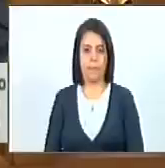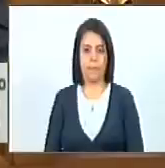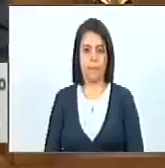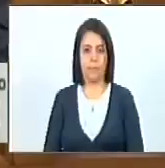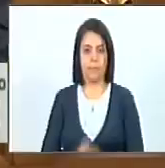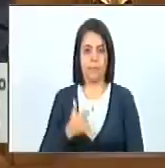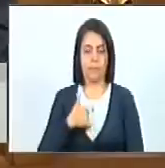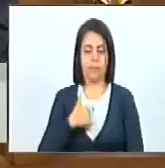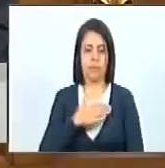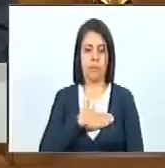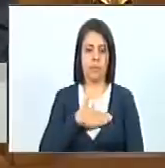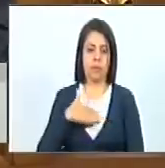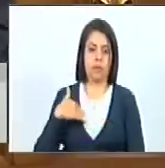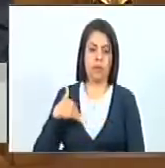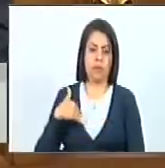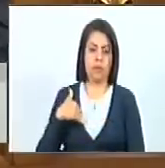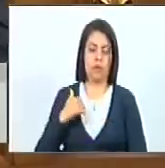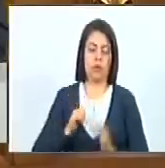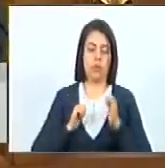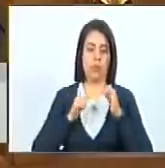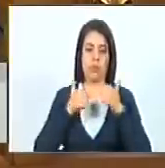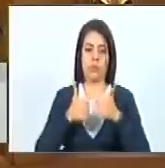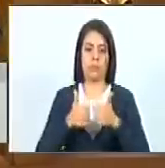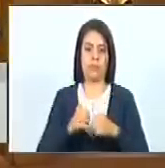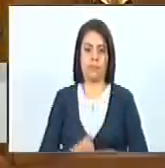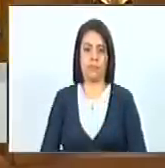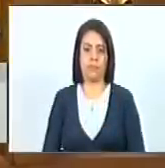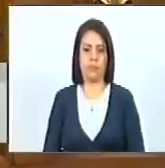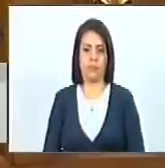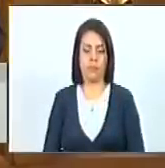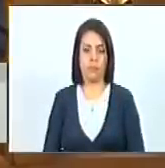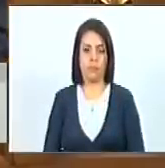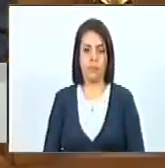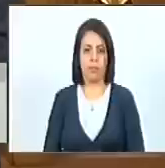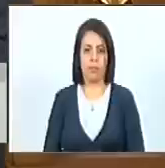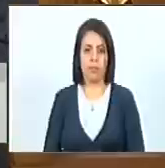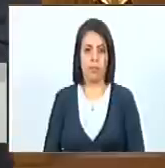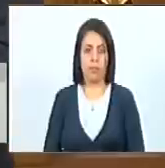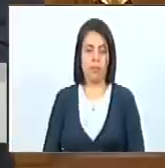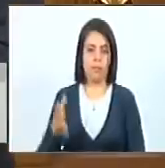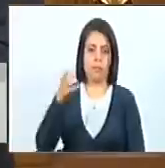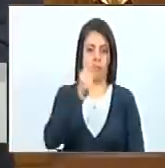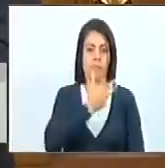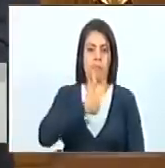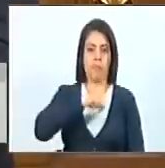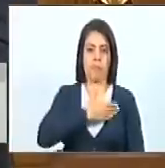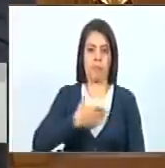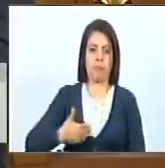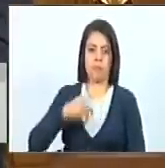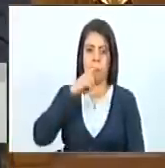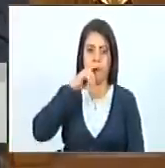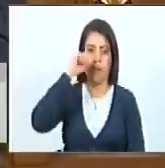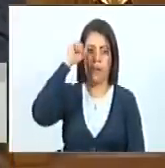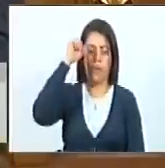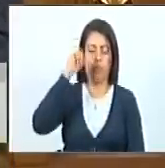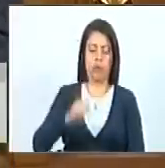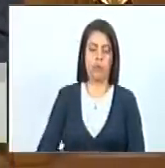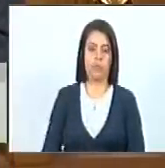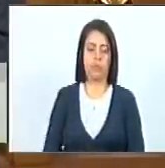Yo quisiera empezar con los logros que ha hecho nuestro presidente Nicolás Maduro